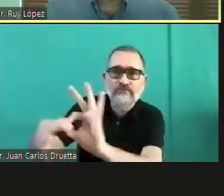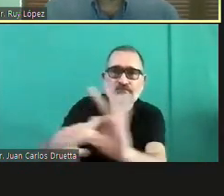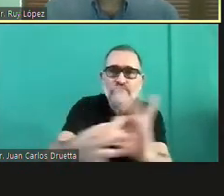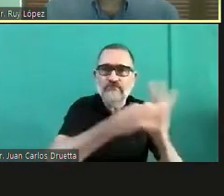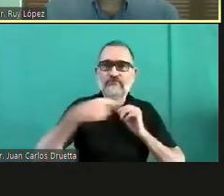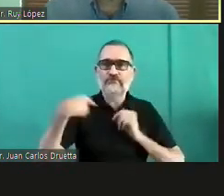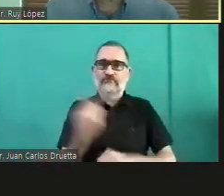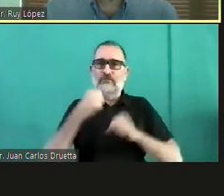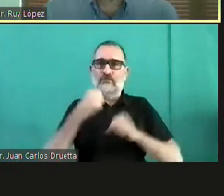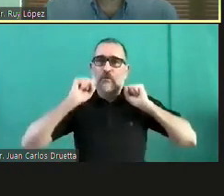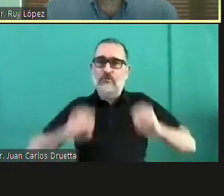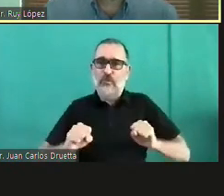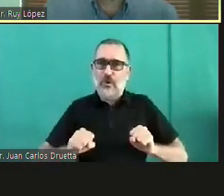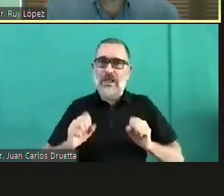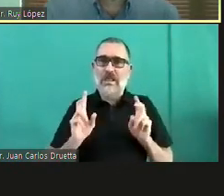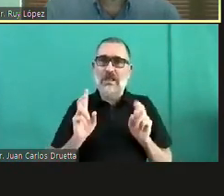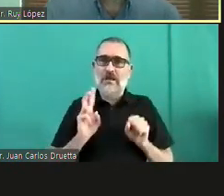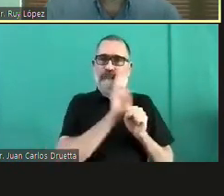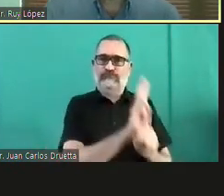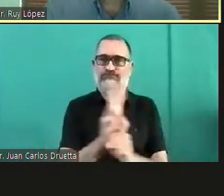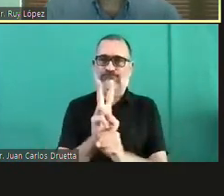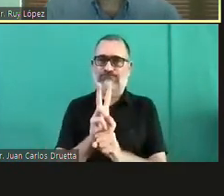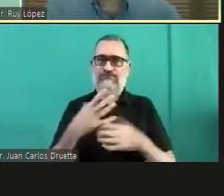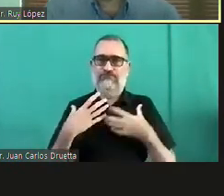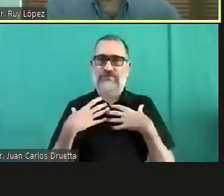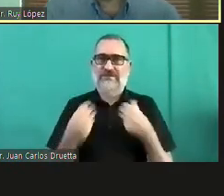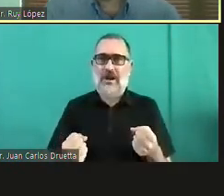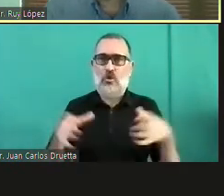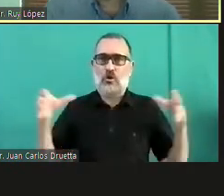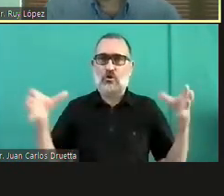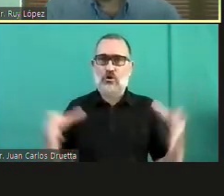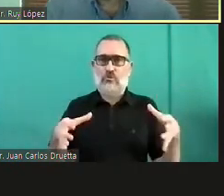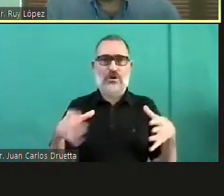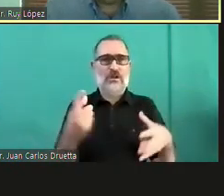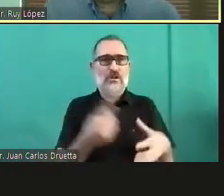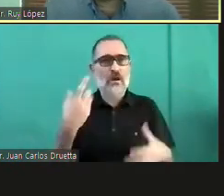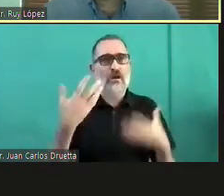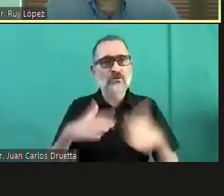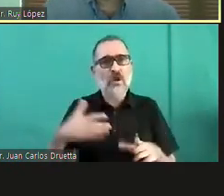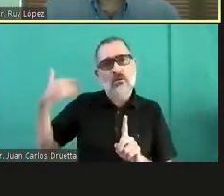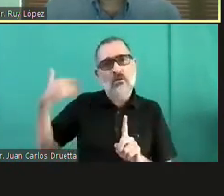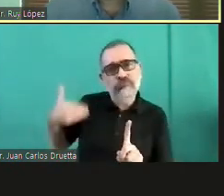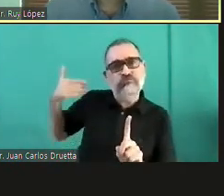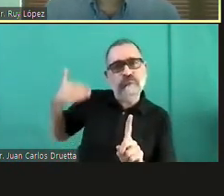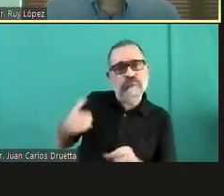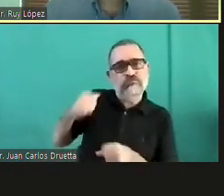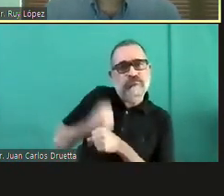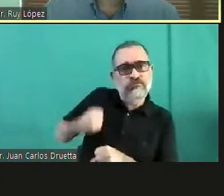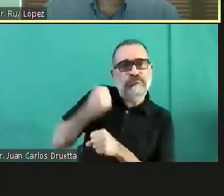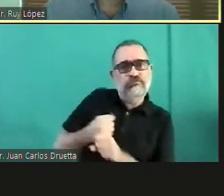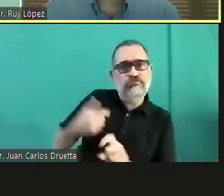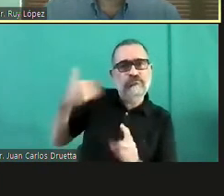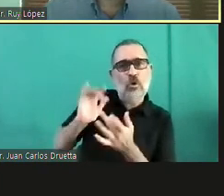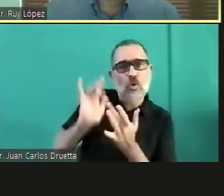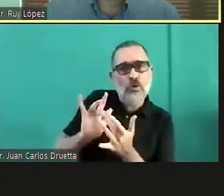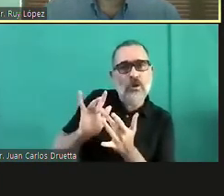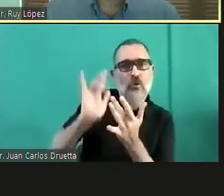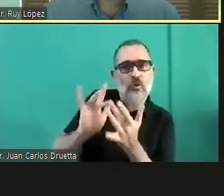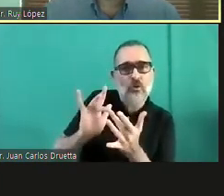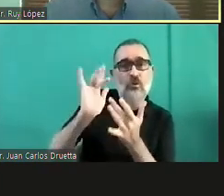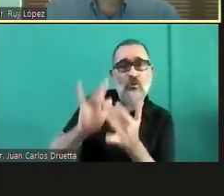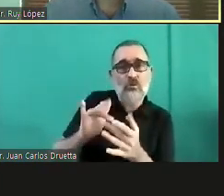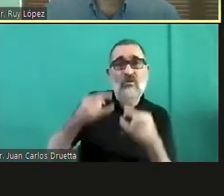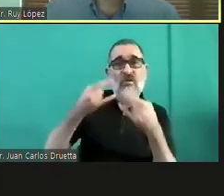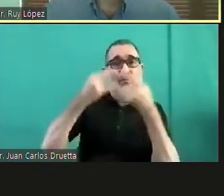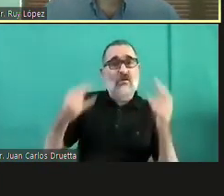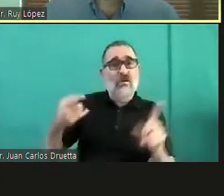directa entre las brigadas en comunidad con el primer nivel de atención pero el otro componente muy importante que se aprendió durante la pandemia